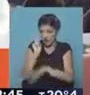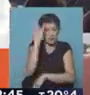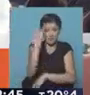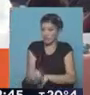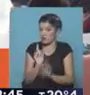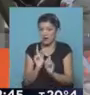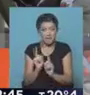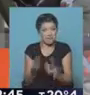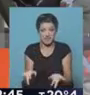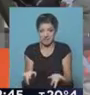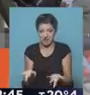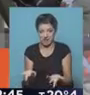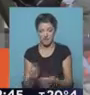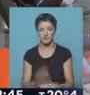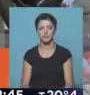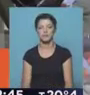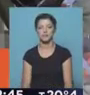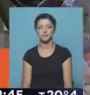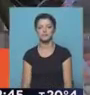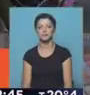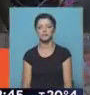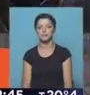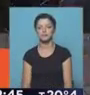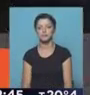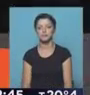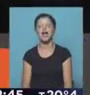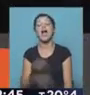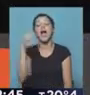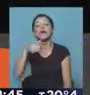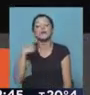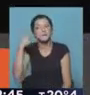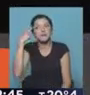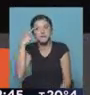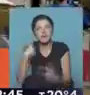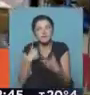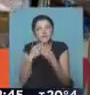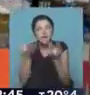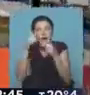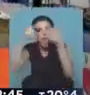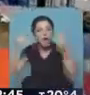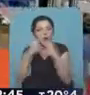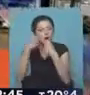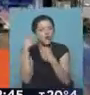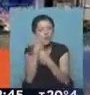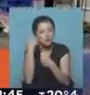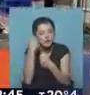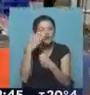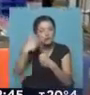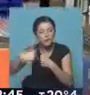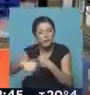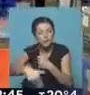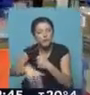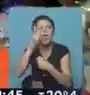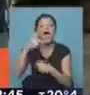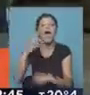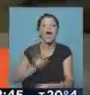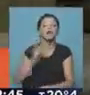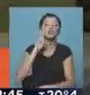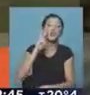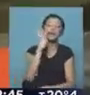hombre el que la desecha. Y ahora hay una esperanza. La esperanza es este acuerdo hacia 2020